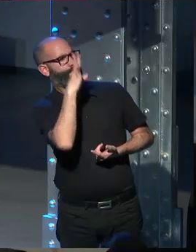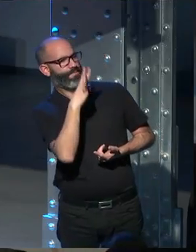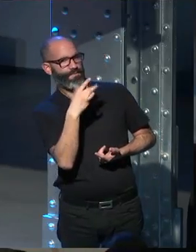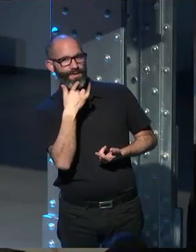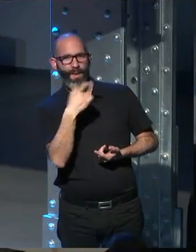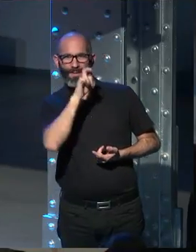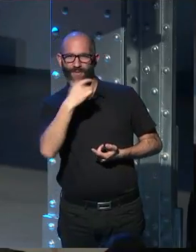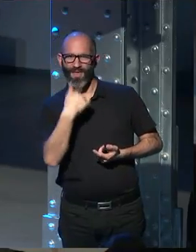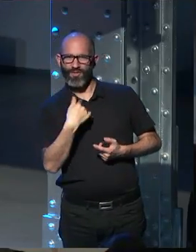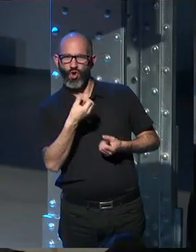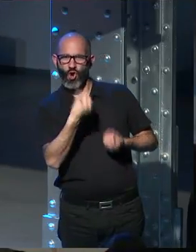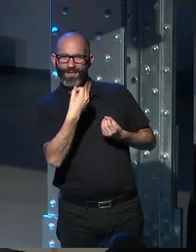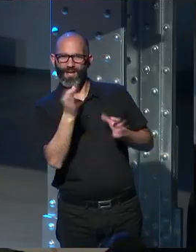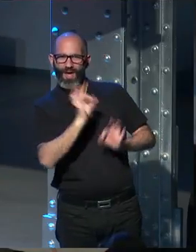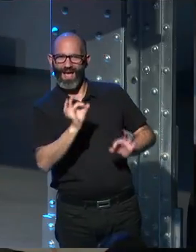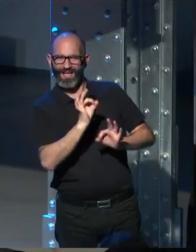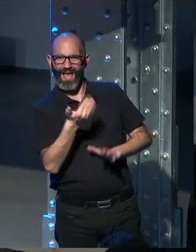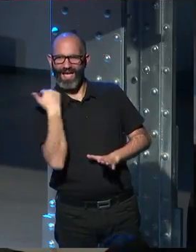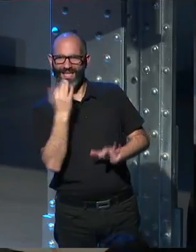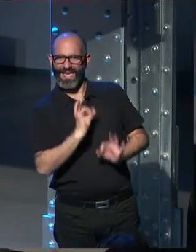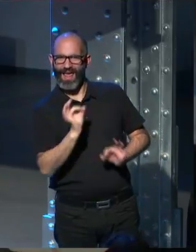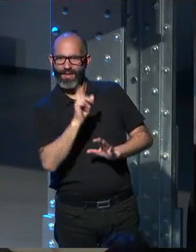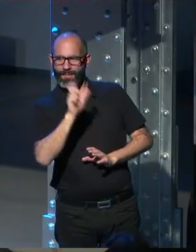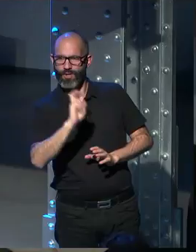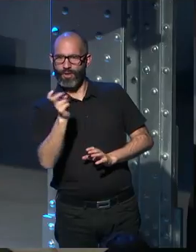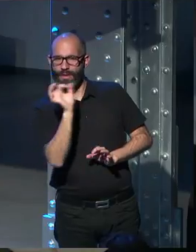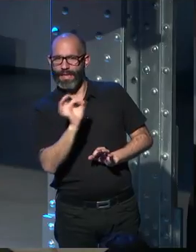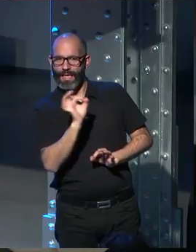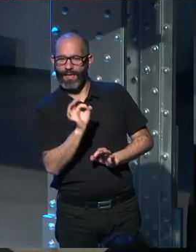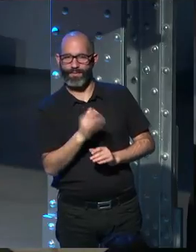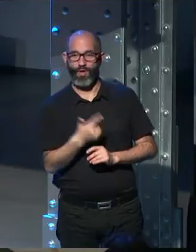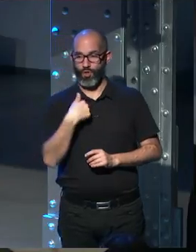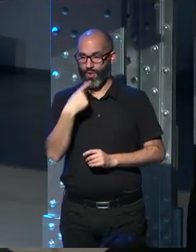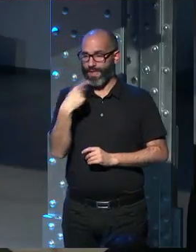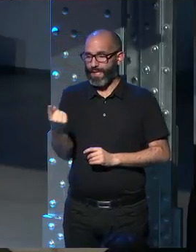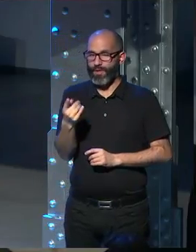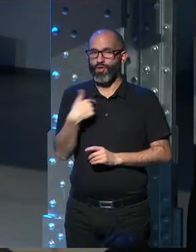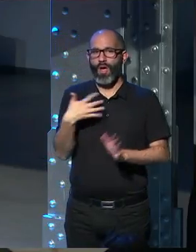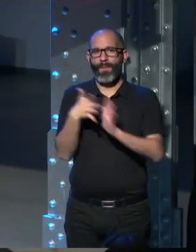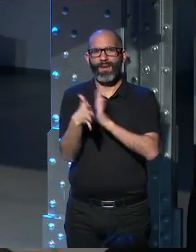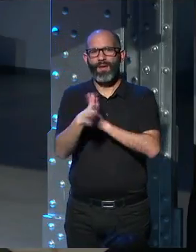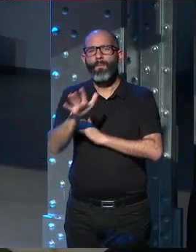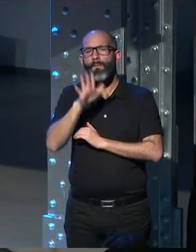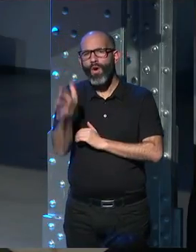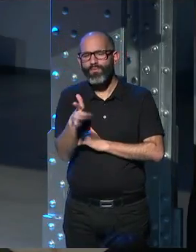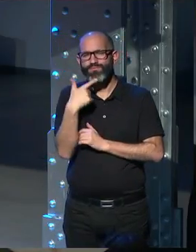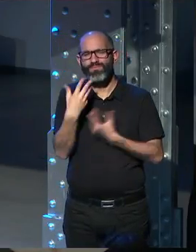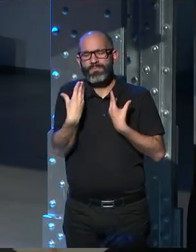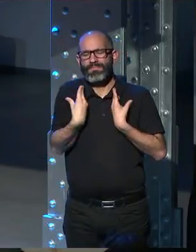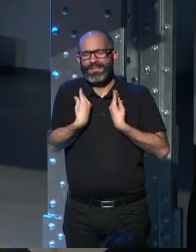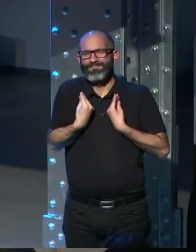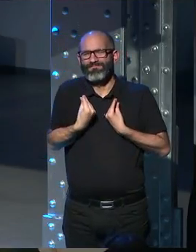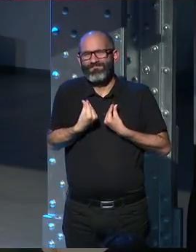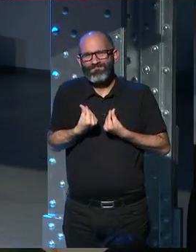te había hecho ese comentario antes de que te lo hiciera yo. Yo le expliqué que era porque,